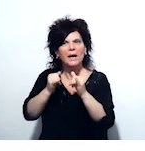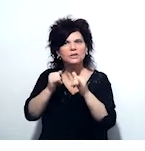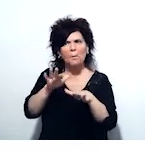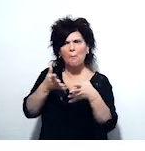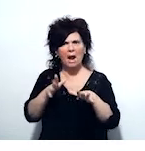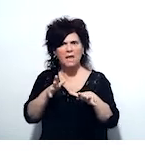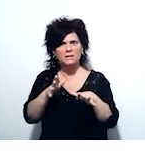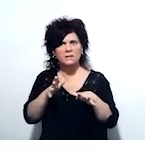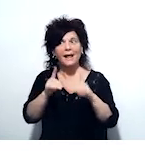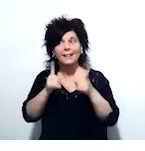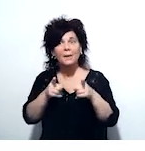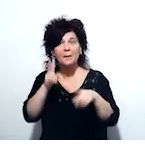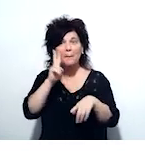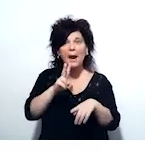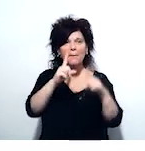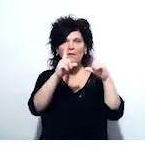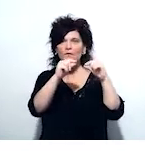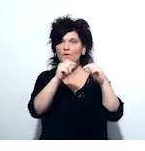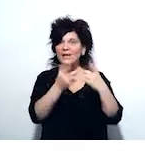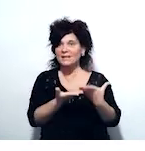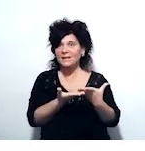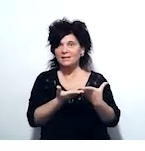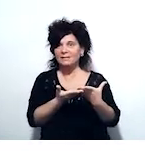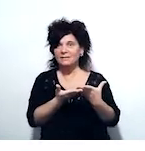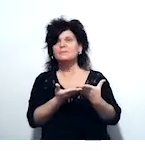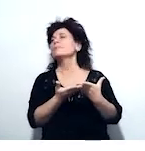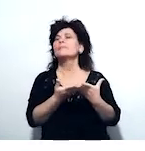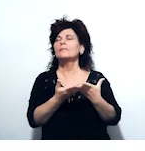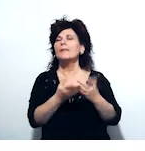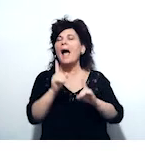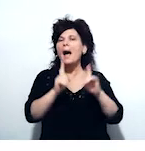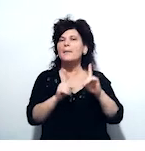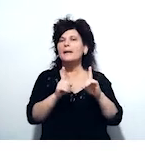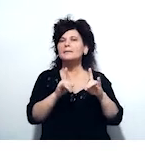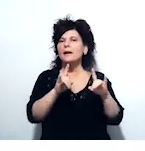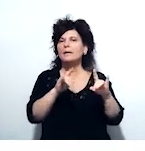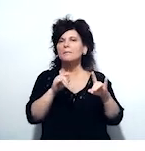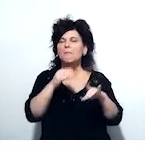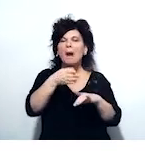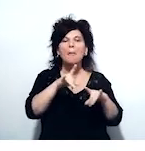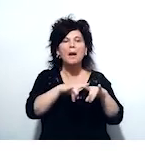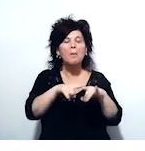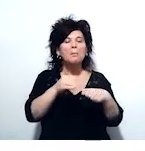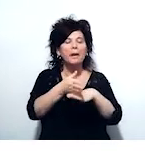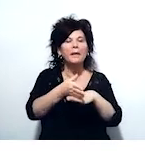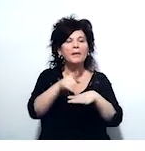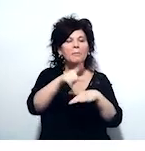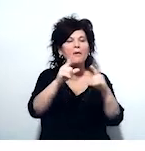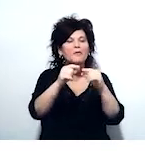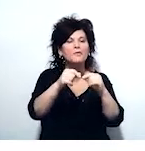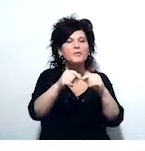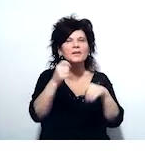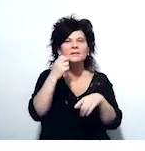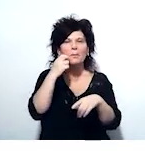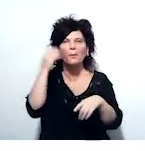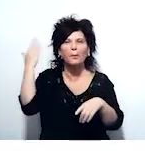la fecha. A veces uno sin querer va a parar a sitios web que tienen información muy antigua. Entonces, a veces no es necesariamente noticia falsa,